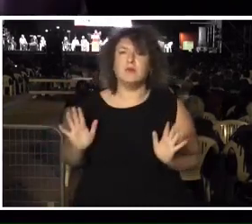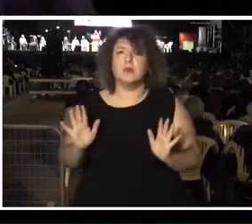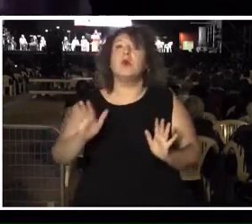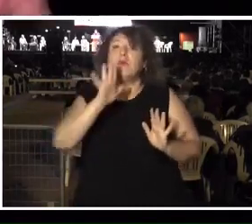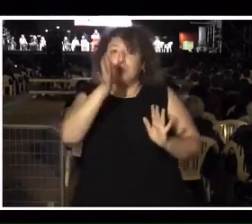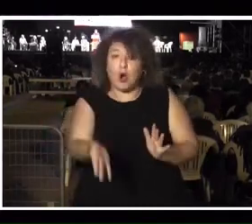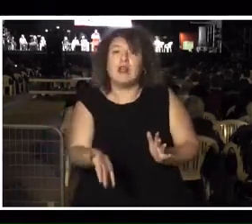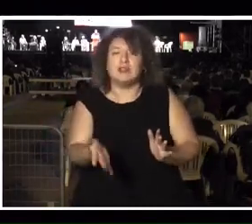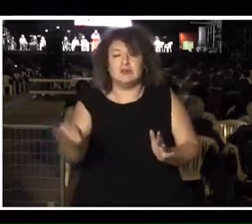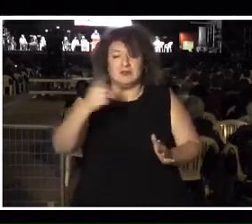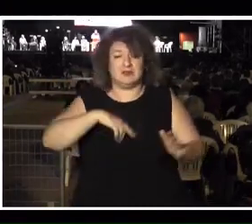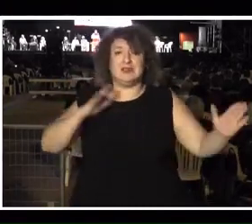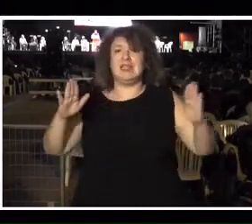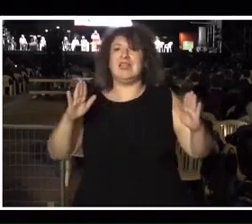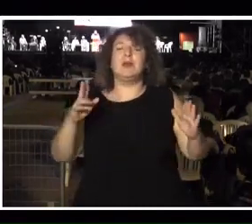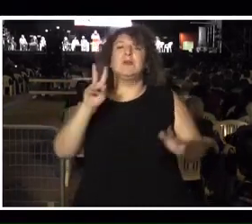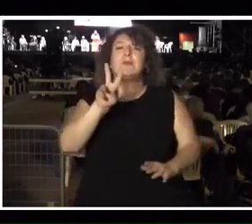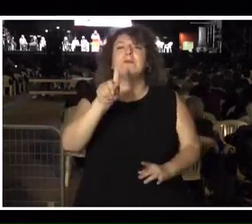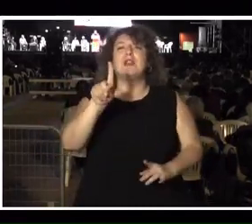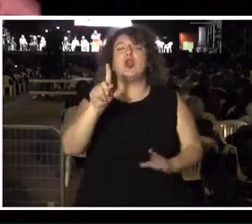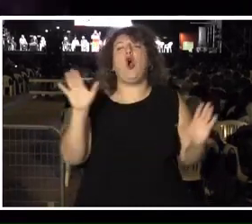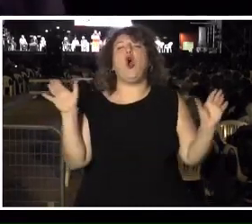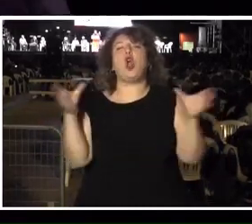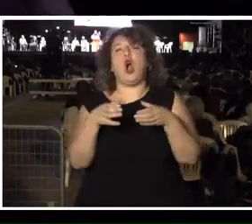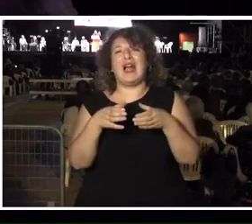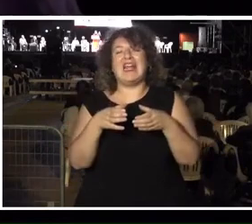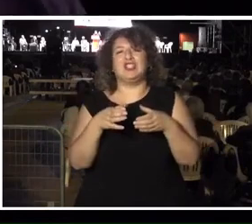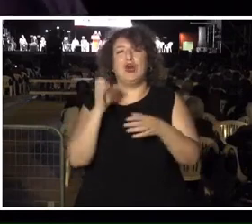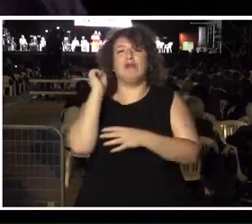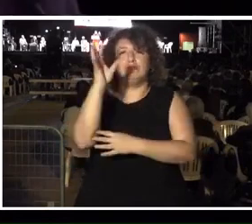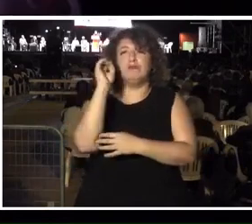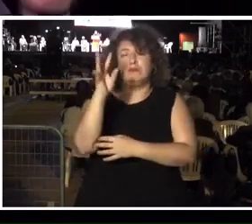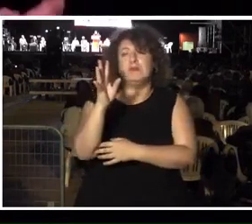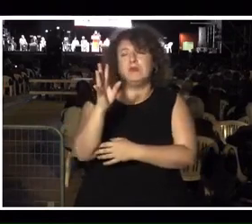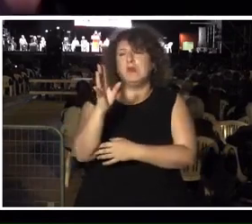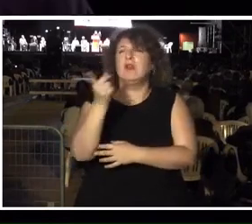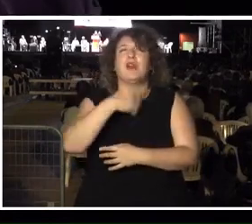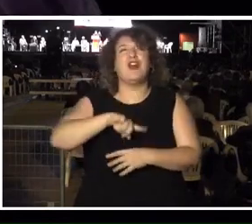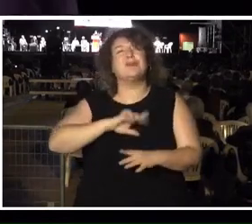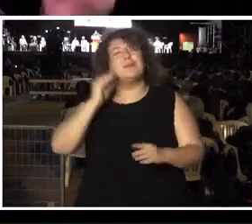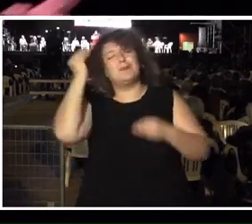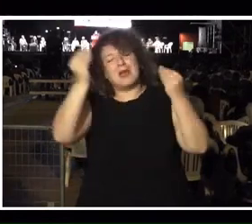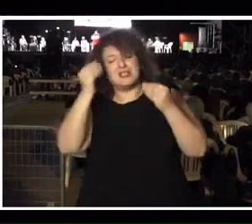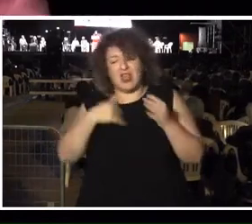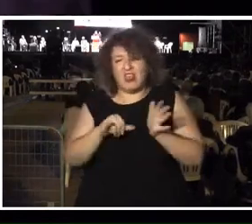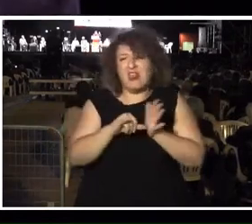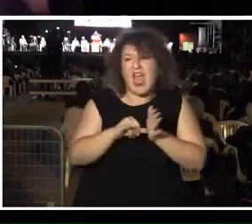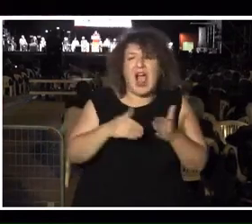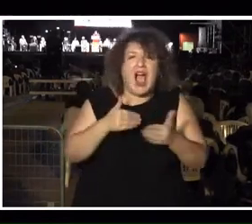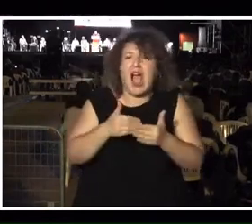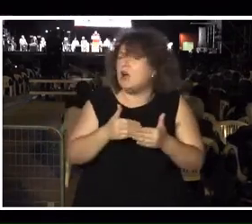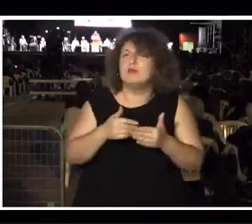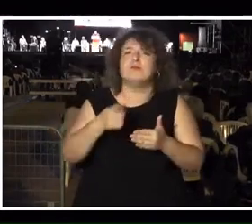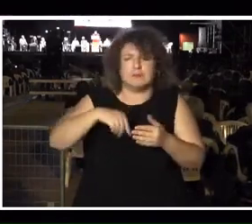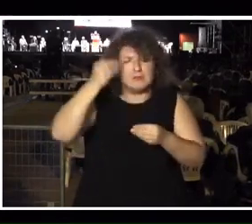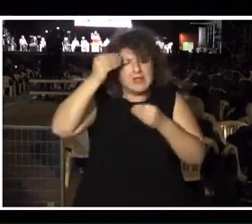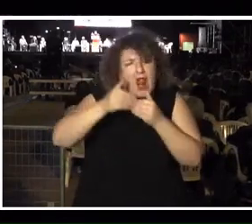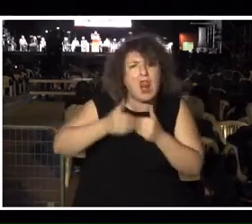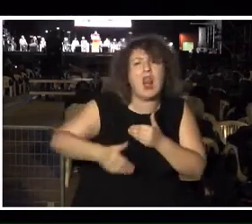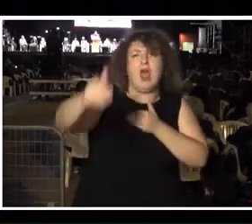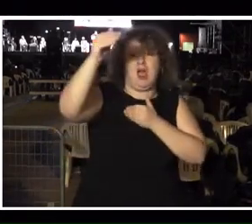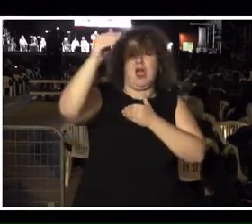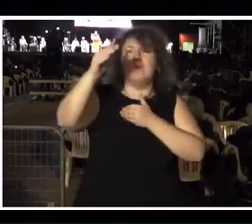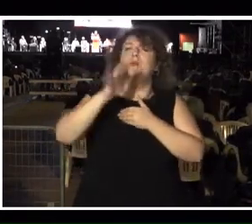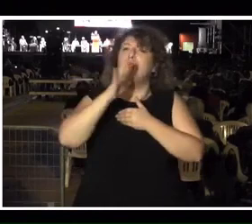por eso, en un curso en el que celebramos el 21 Congreso, tenemos que pensar no solo a medio, ni solo a corto, sino también a largo plazo, por